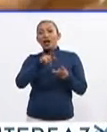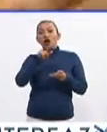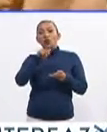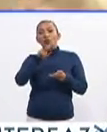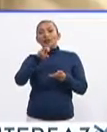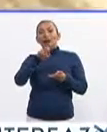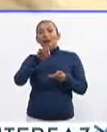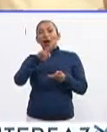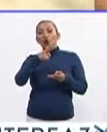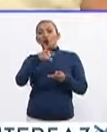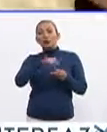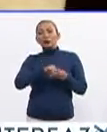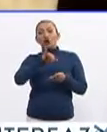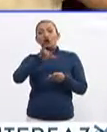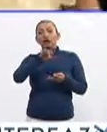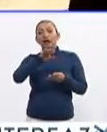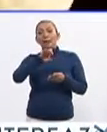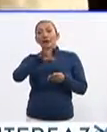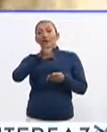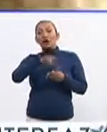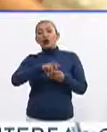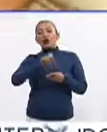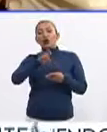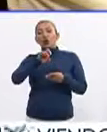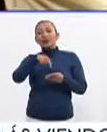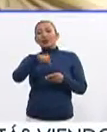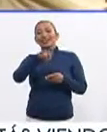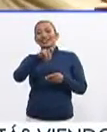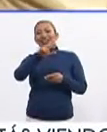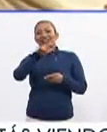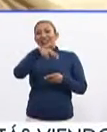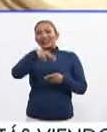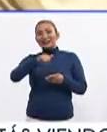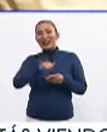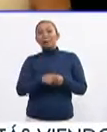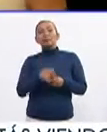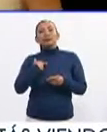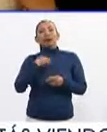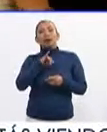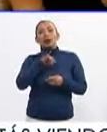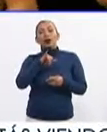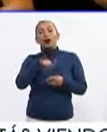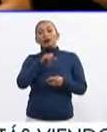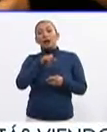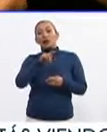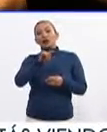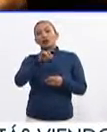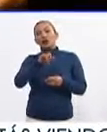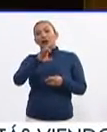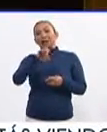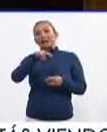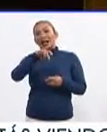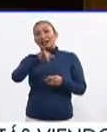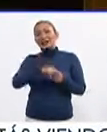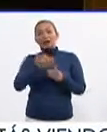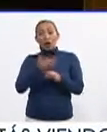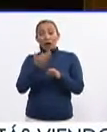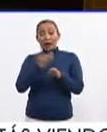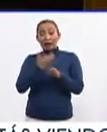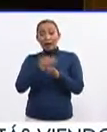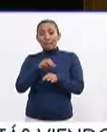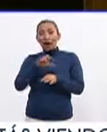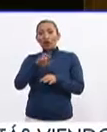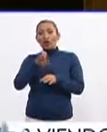Ludwig Margules, José Caballero, Raúl Quintanilla, Raúl Cermeño, José Ramón Enríquez, Antonio Crestani y